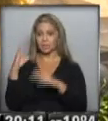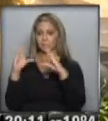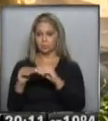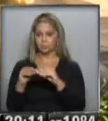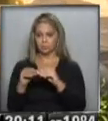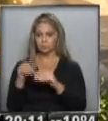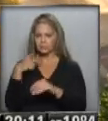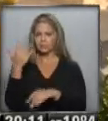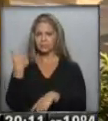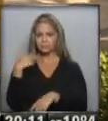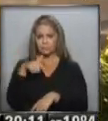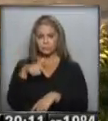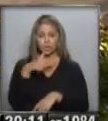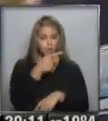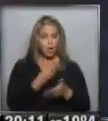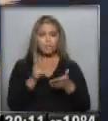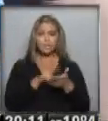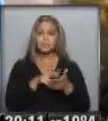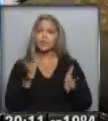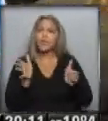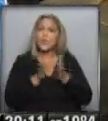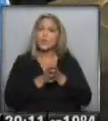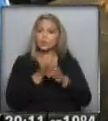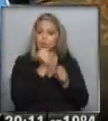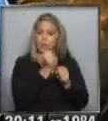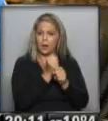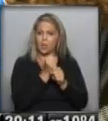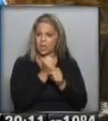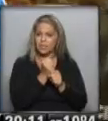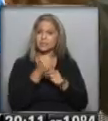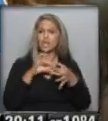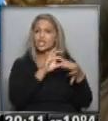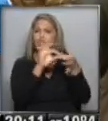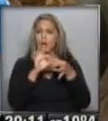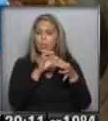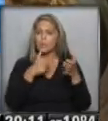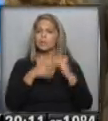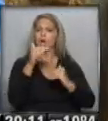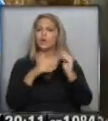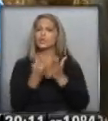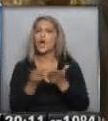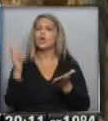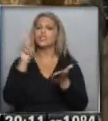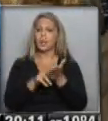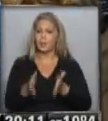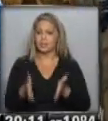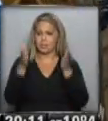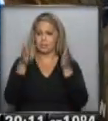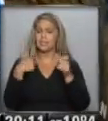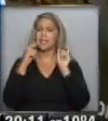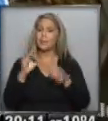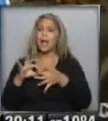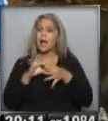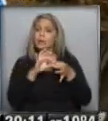lo vamos a reconstruir, junto con todos los trabajadores nucleados en ATE, con la solidaridad de los maestros, con la